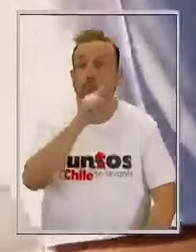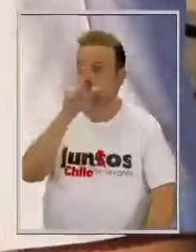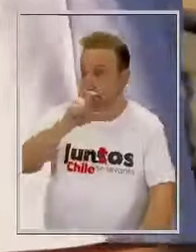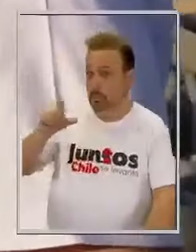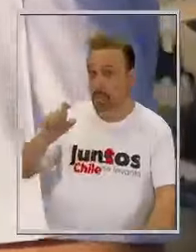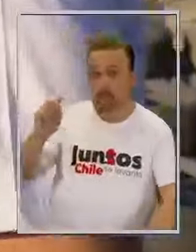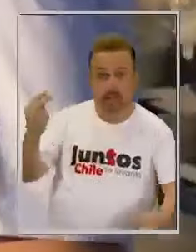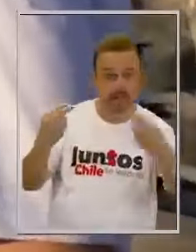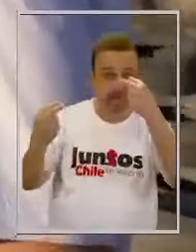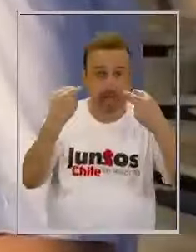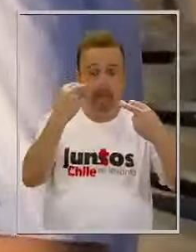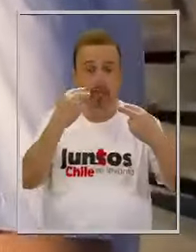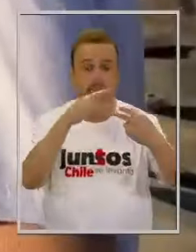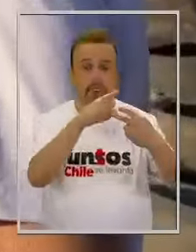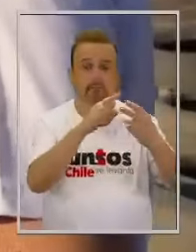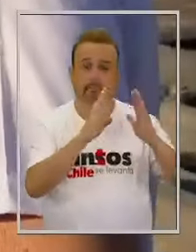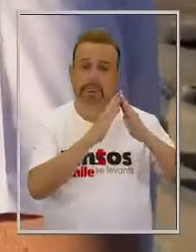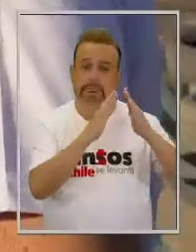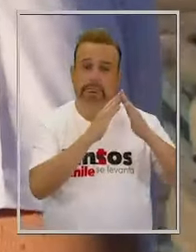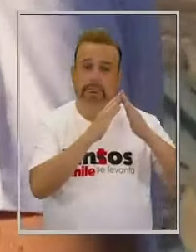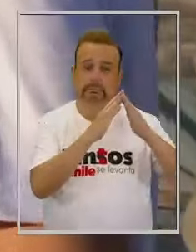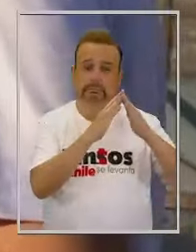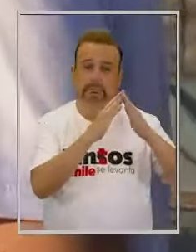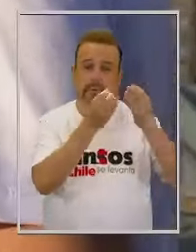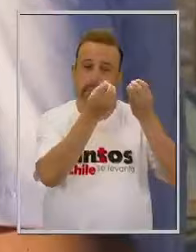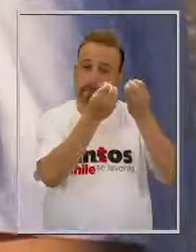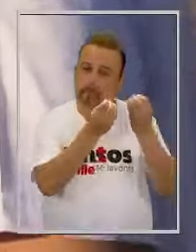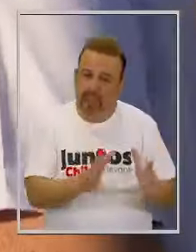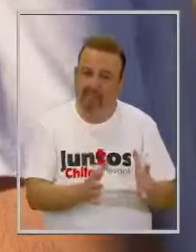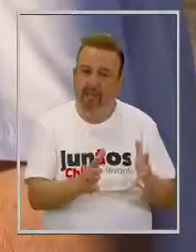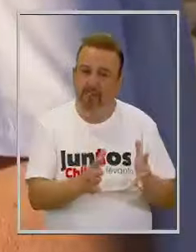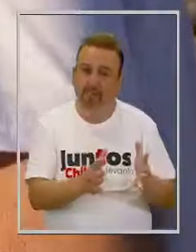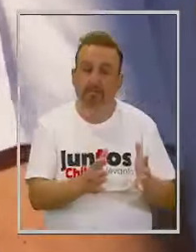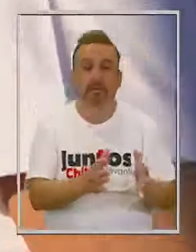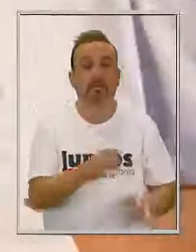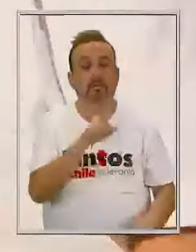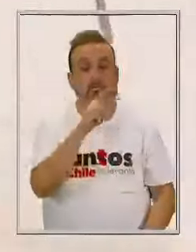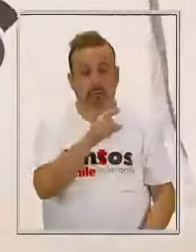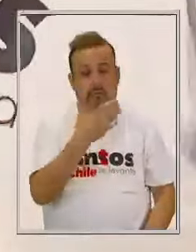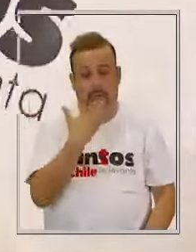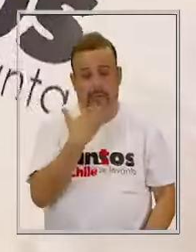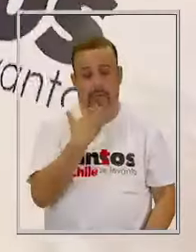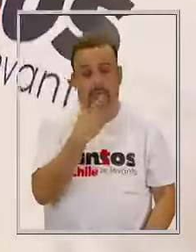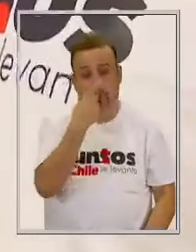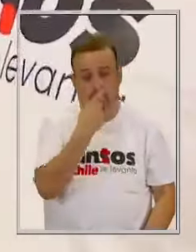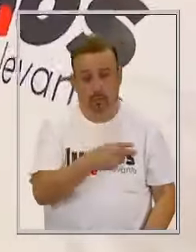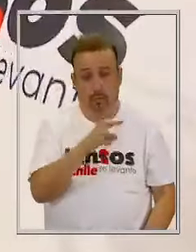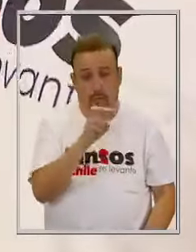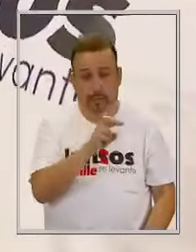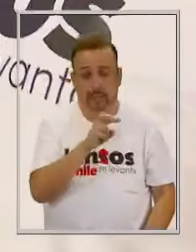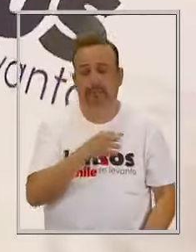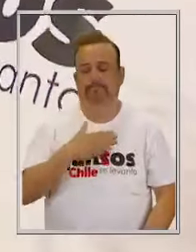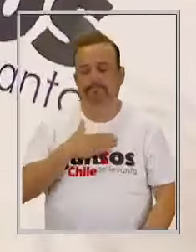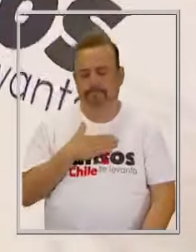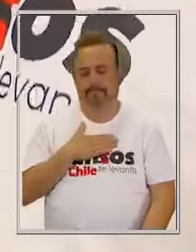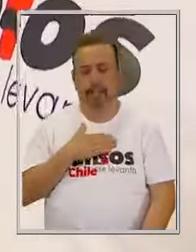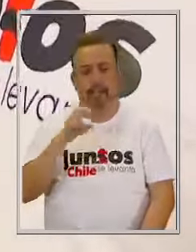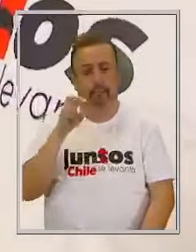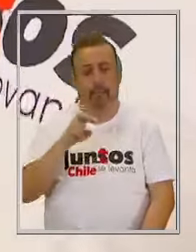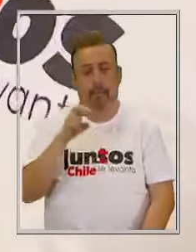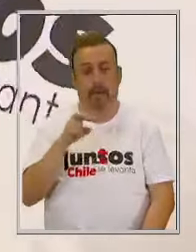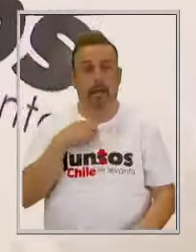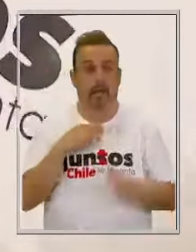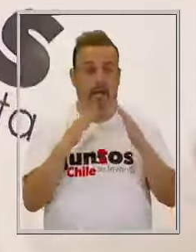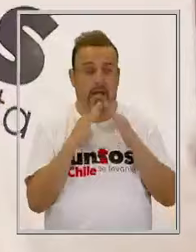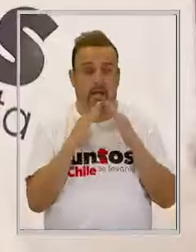que nos está viendo, perdieron casa, pero perdieron también a tu papá, ¿no? Mi papá se quedó encerrado